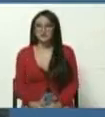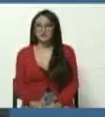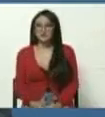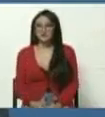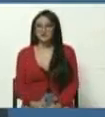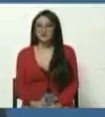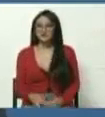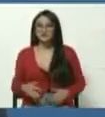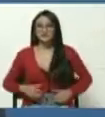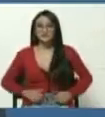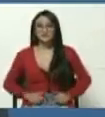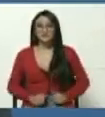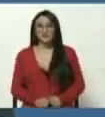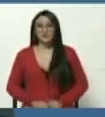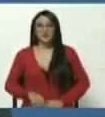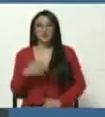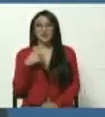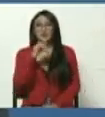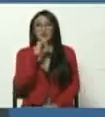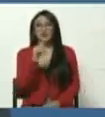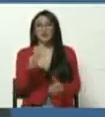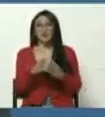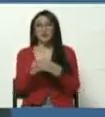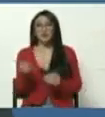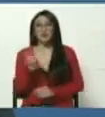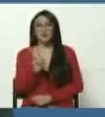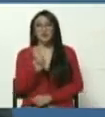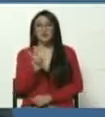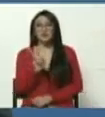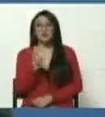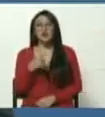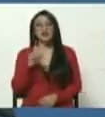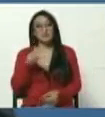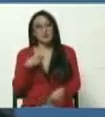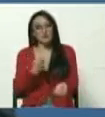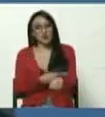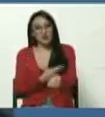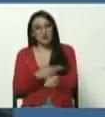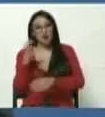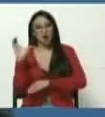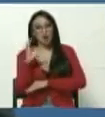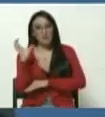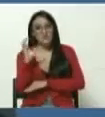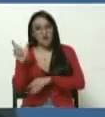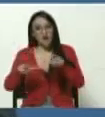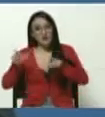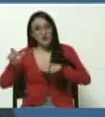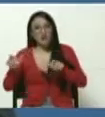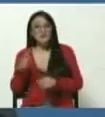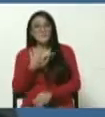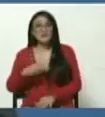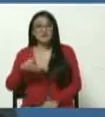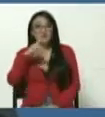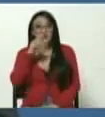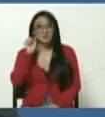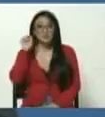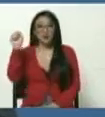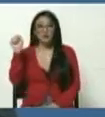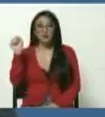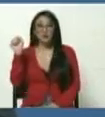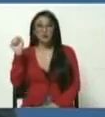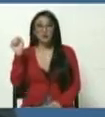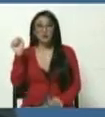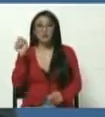informar a toda Venezuela y sobre todo a Colombia, nuestros hermanos colombianos, el presidente Nicolás Maduro ha